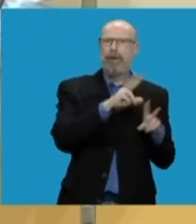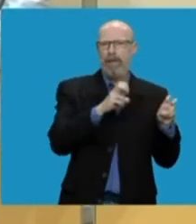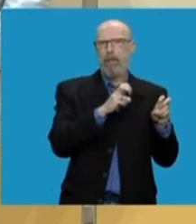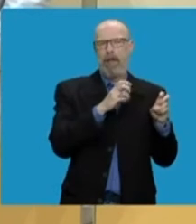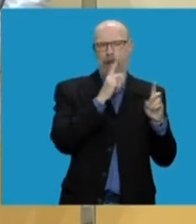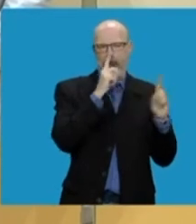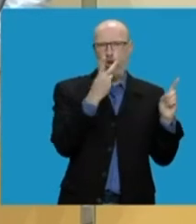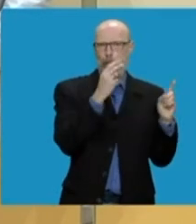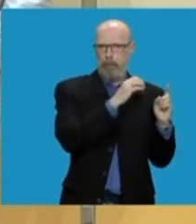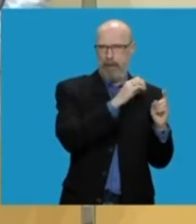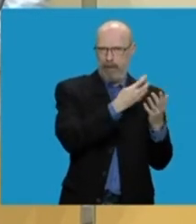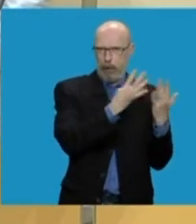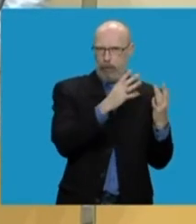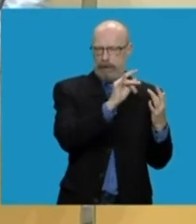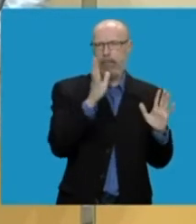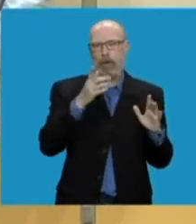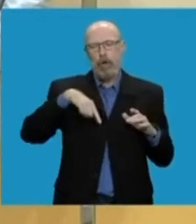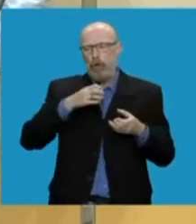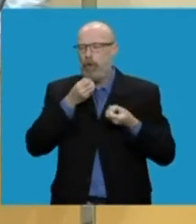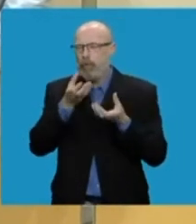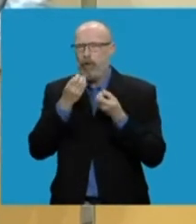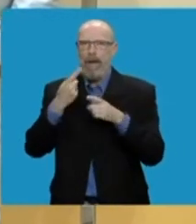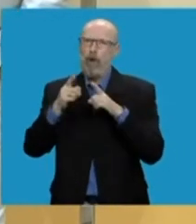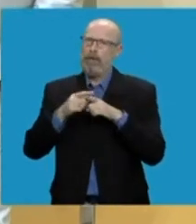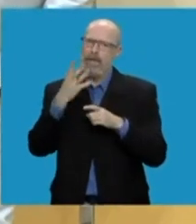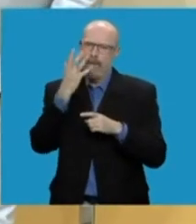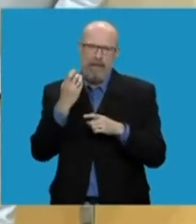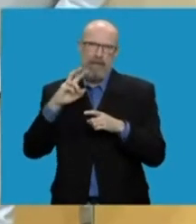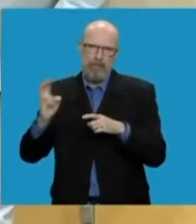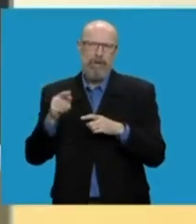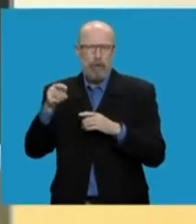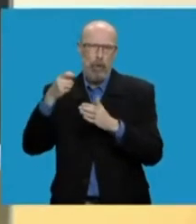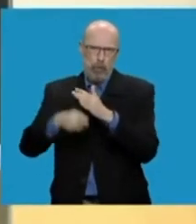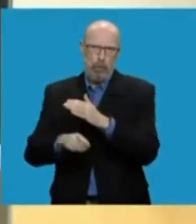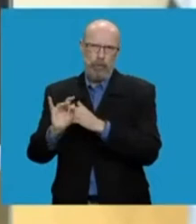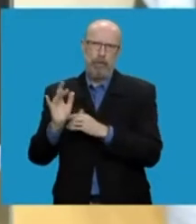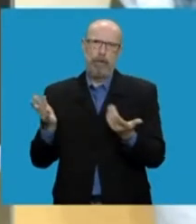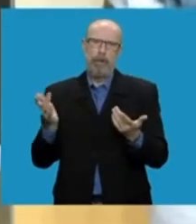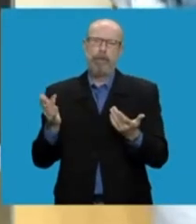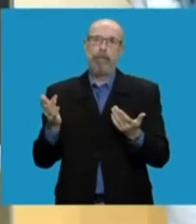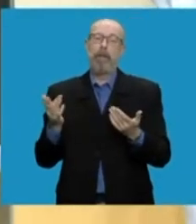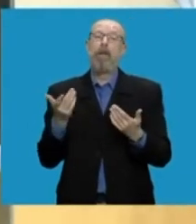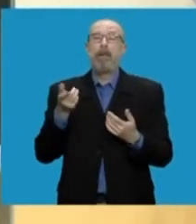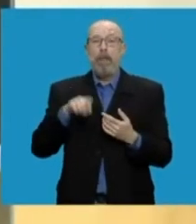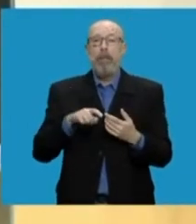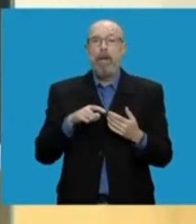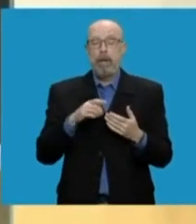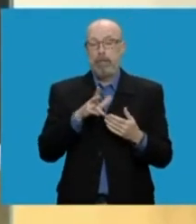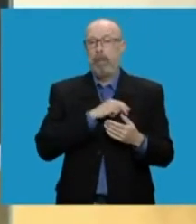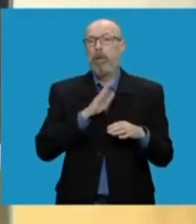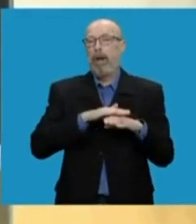tristes y eso, bueno, pues es duro. Y, por supuesto, también para nuestras